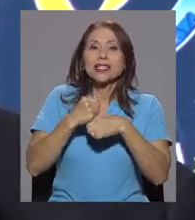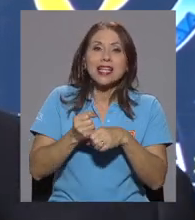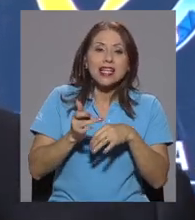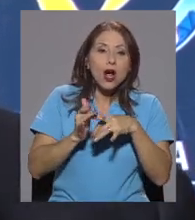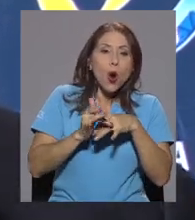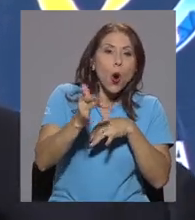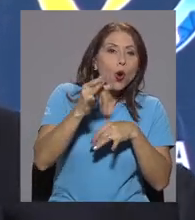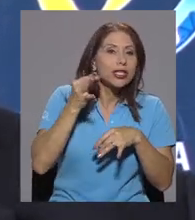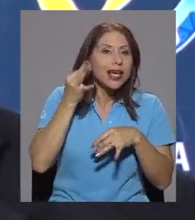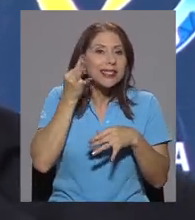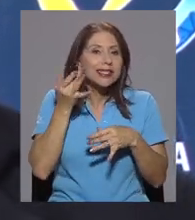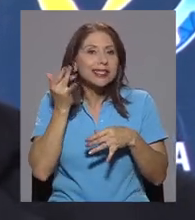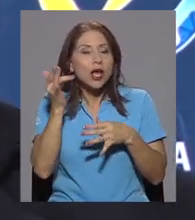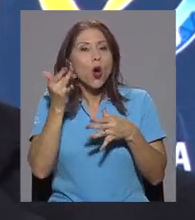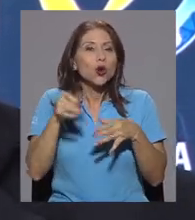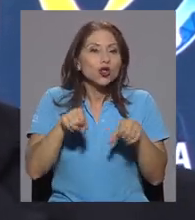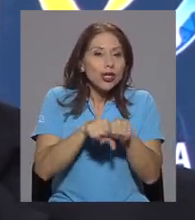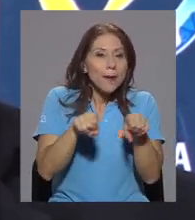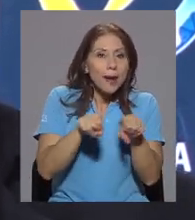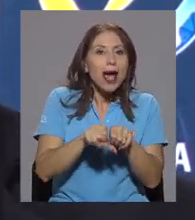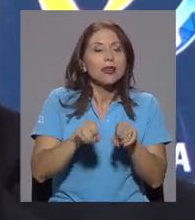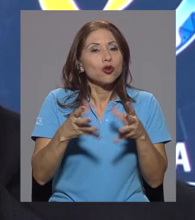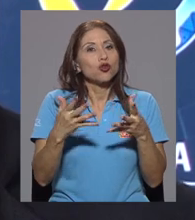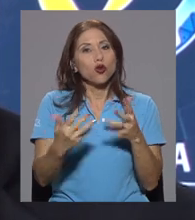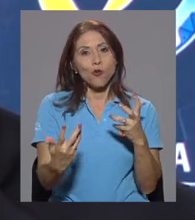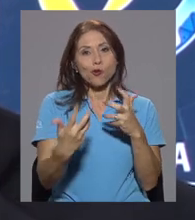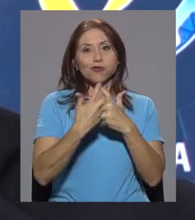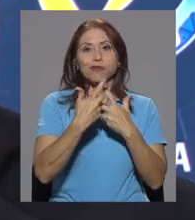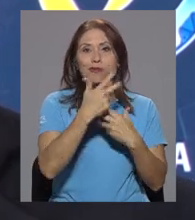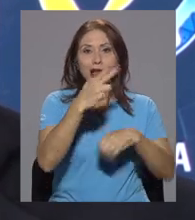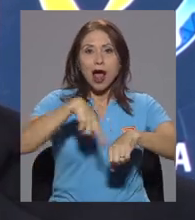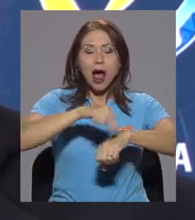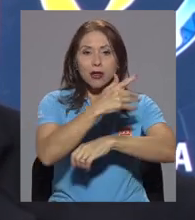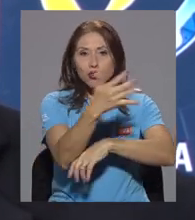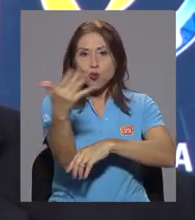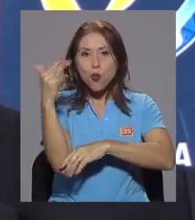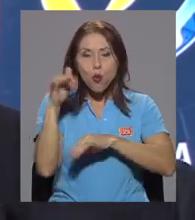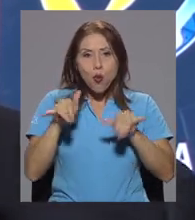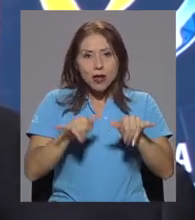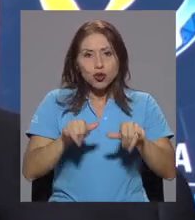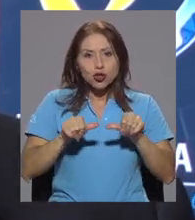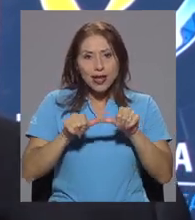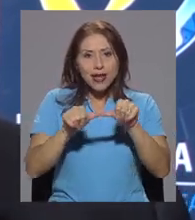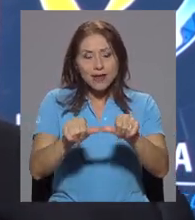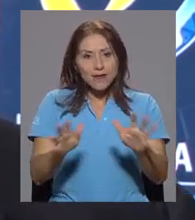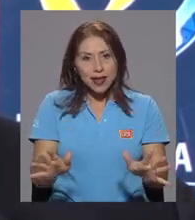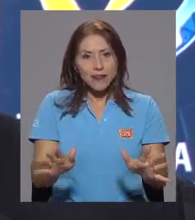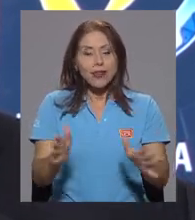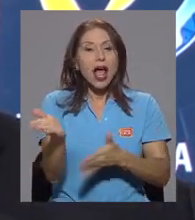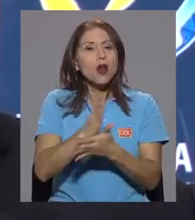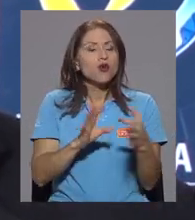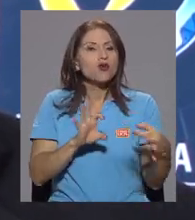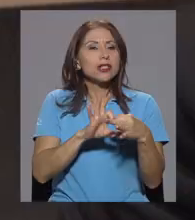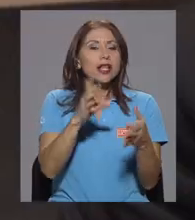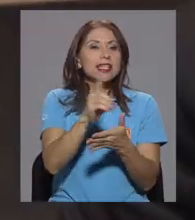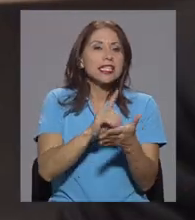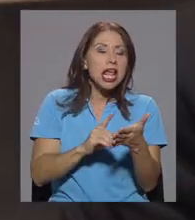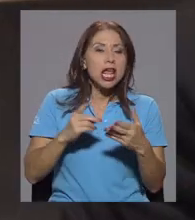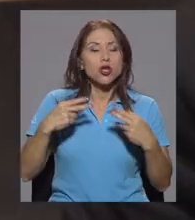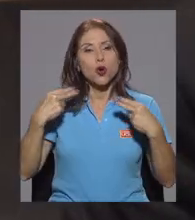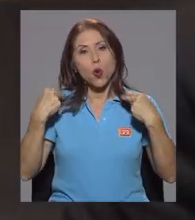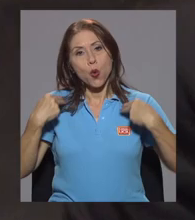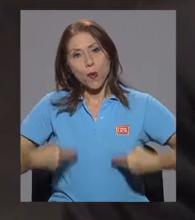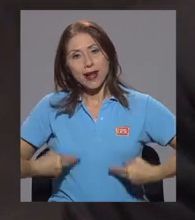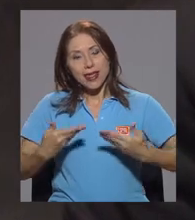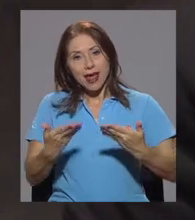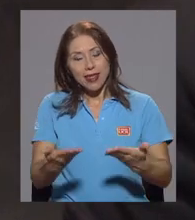zapatos, de manera sostenible. Algunos aspectos tienen que ver con el diseño, las humanidades y el mundo